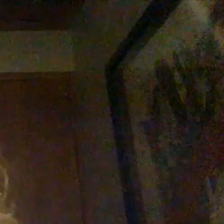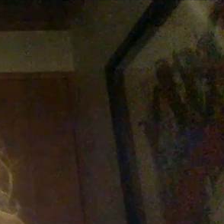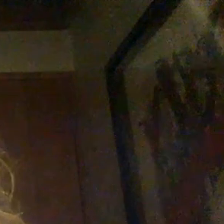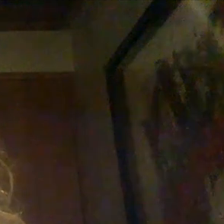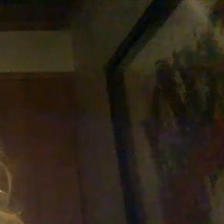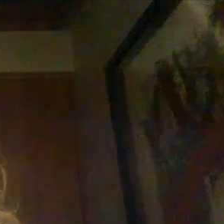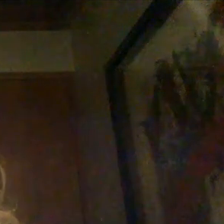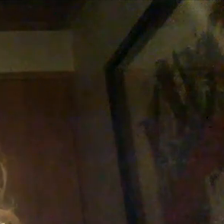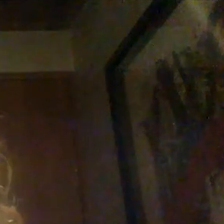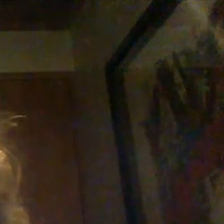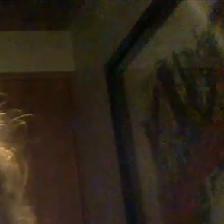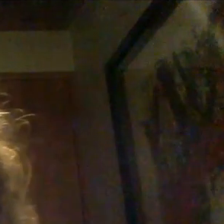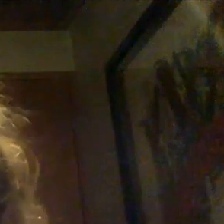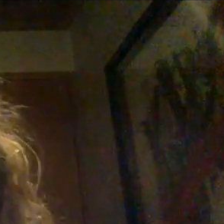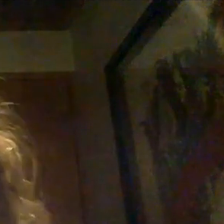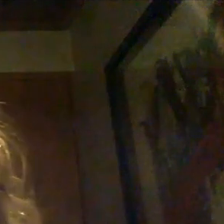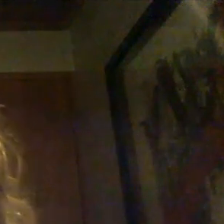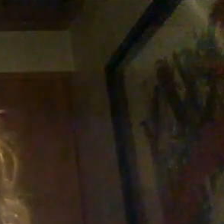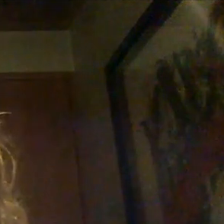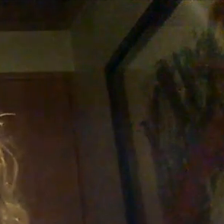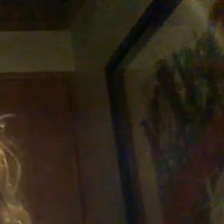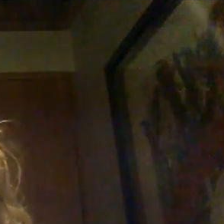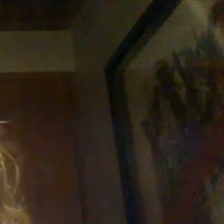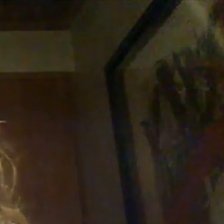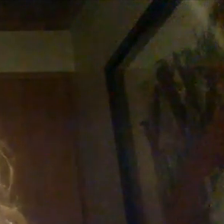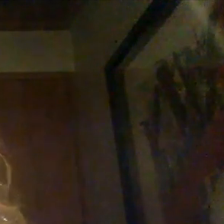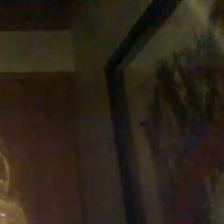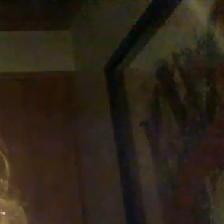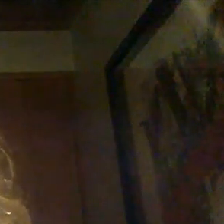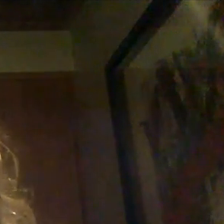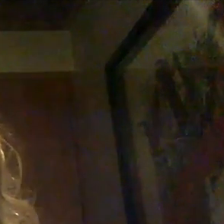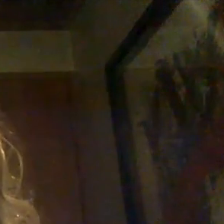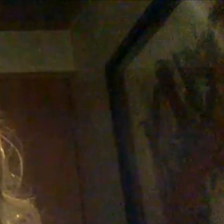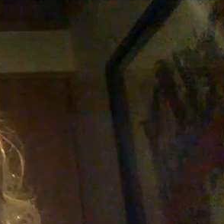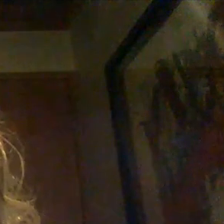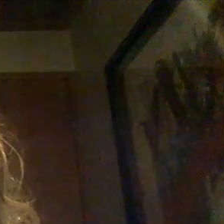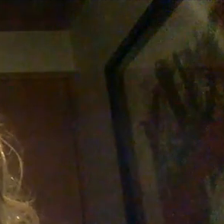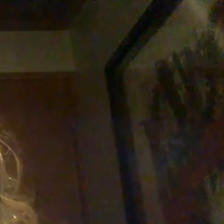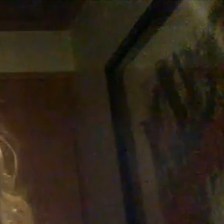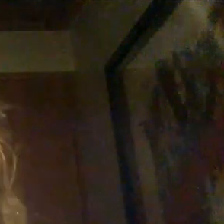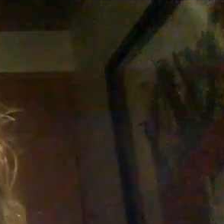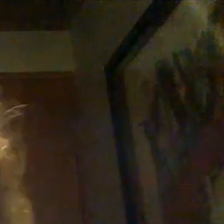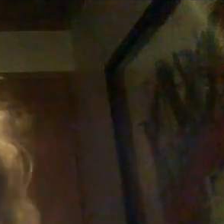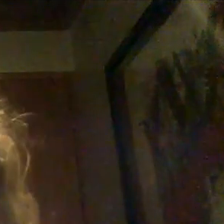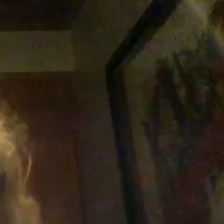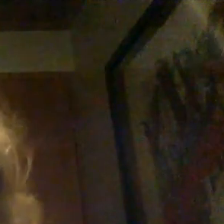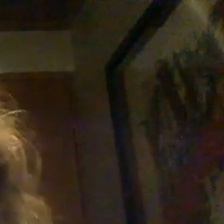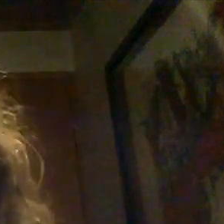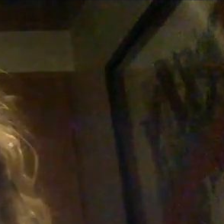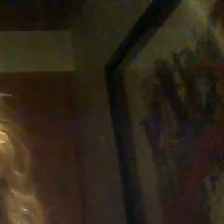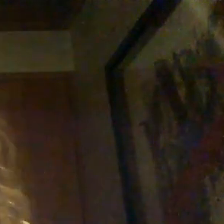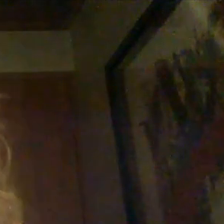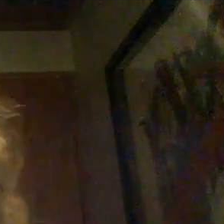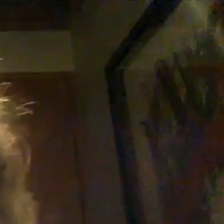Bien, tenemos una última pregunta que nos llegó por interno, y también aprovechar de mencionar que quienes vienen para la charla de Rubén va a empezar